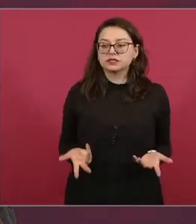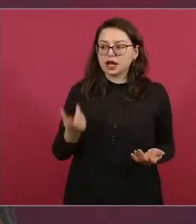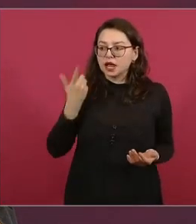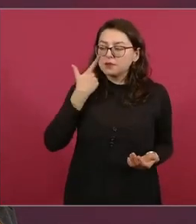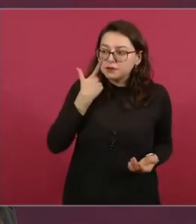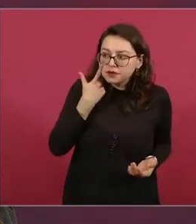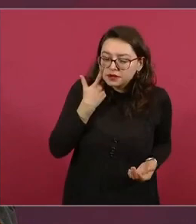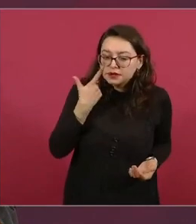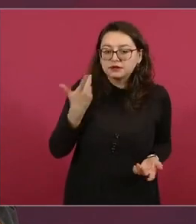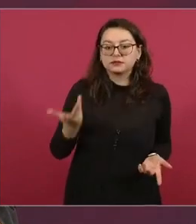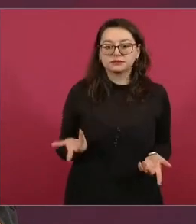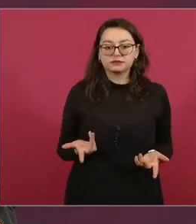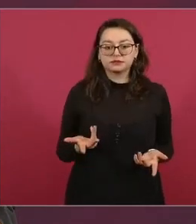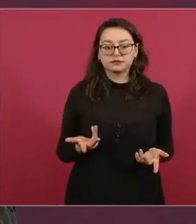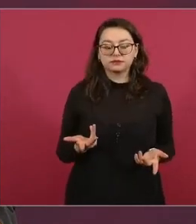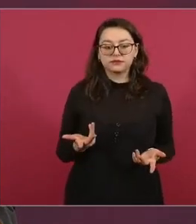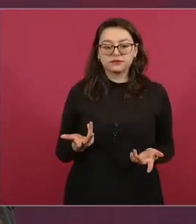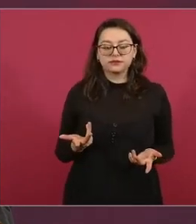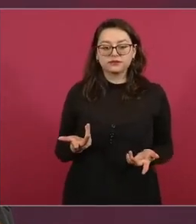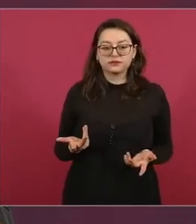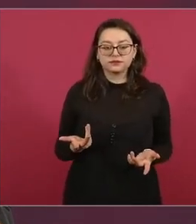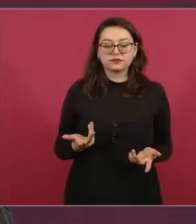y que incluso pidan